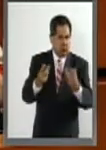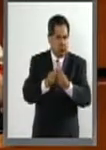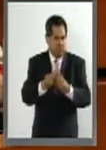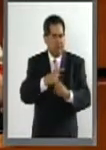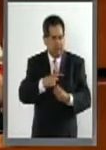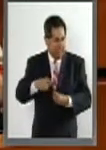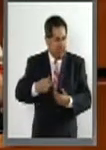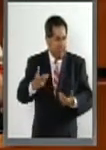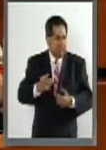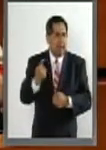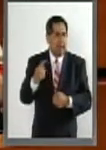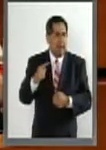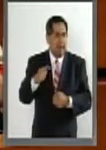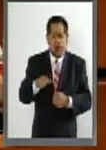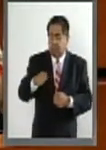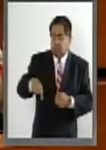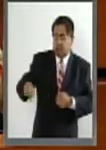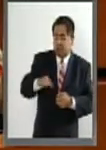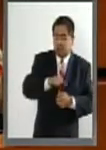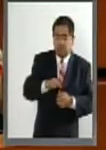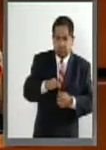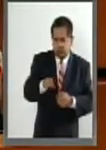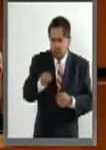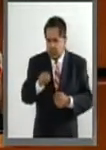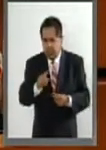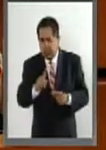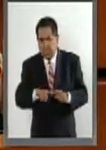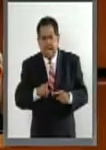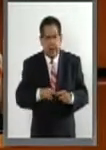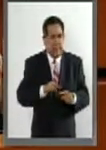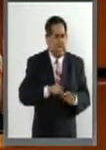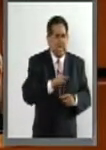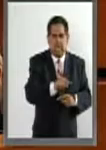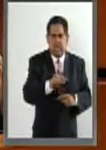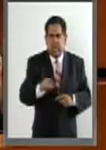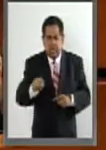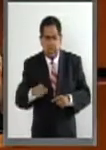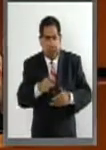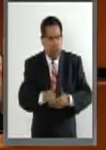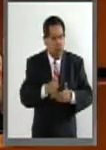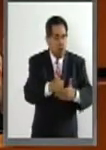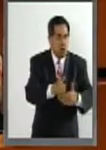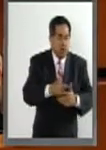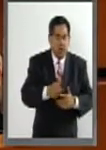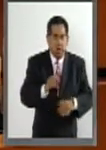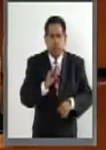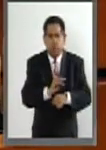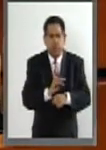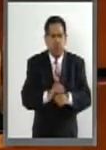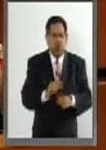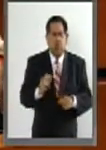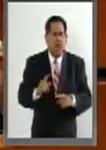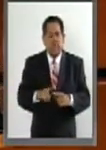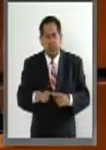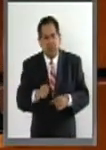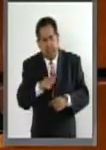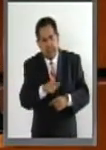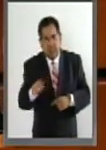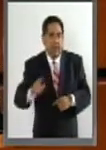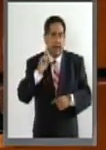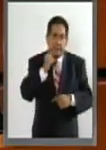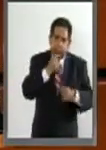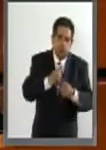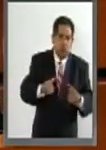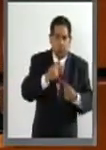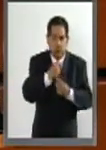en las labores de identificación, ayuda y protección de niños, niñas